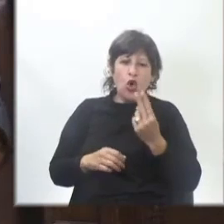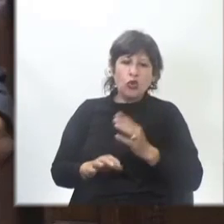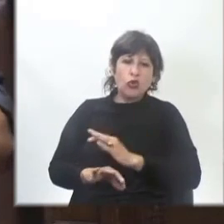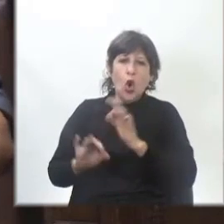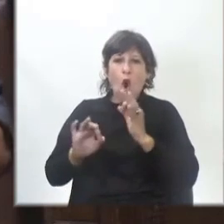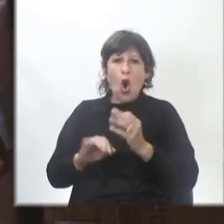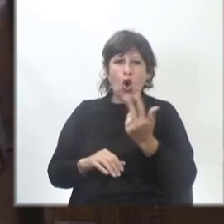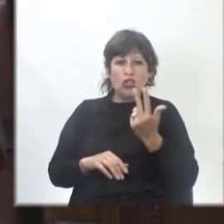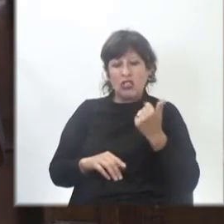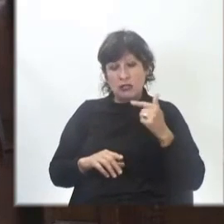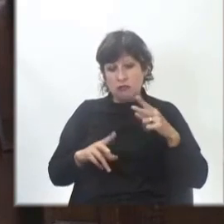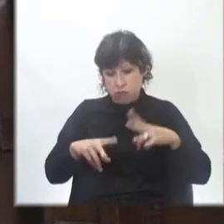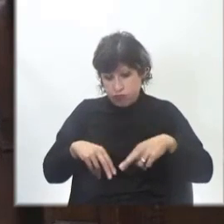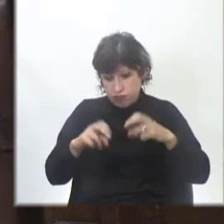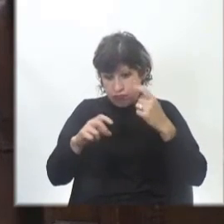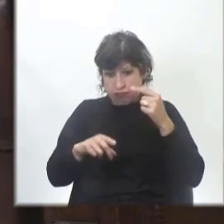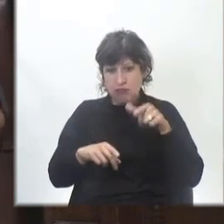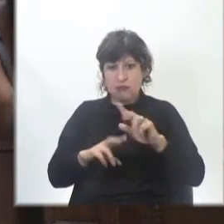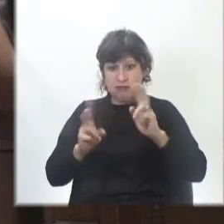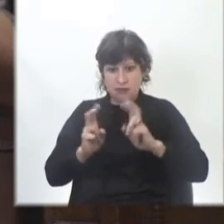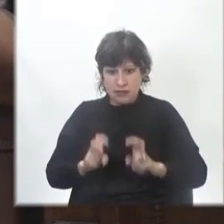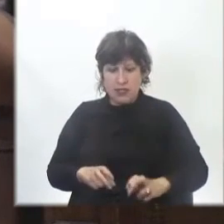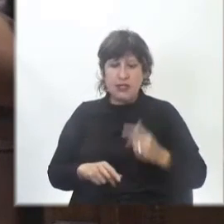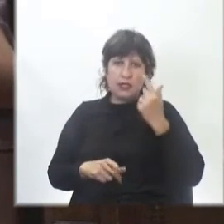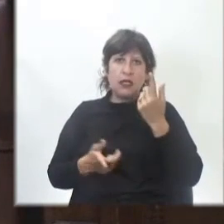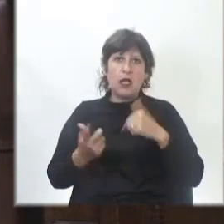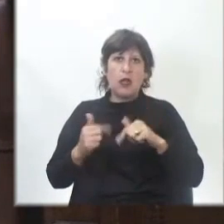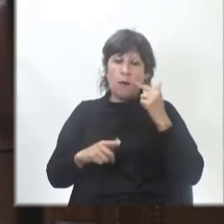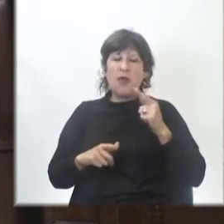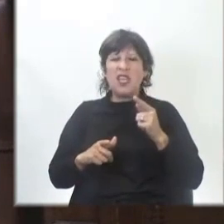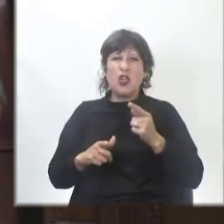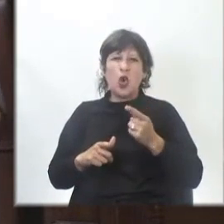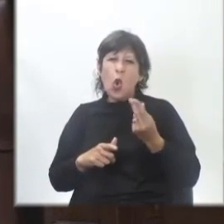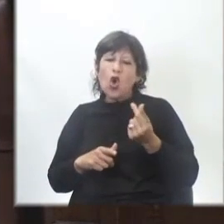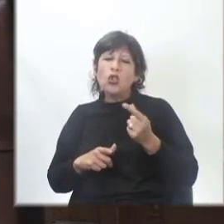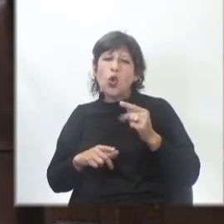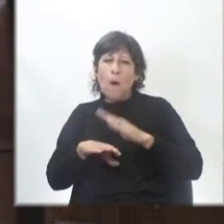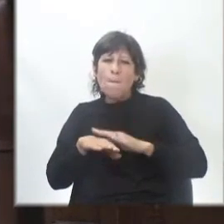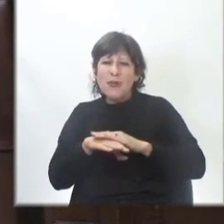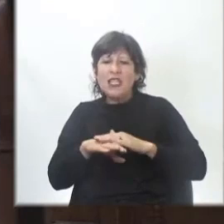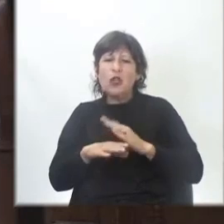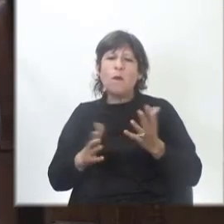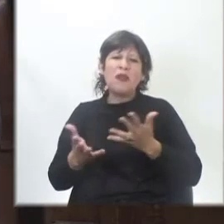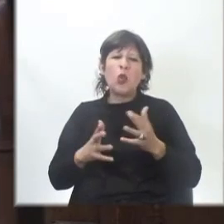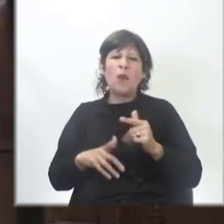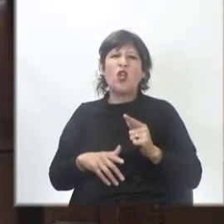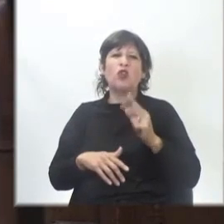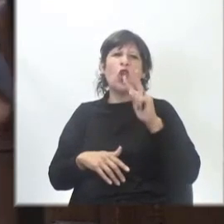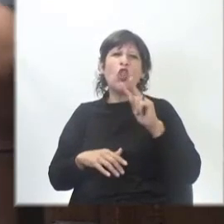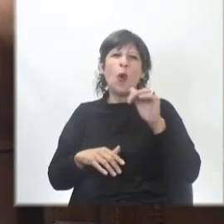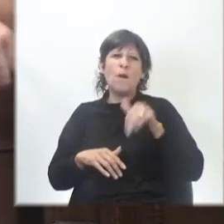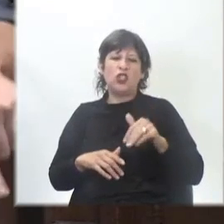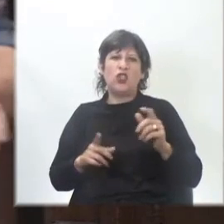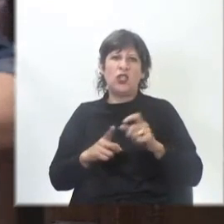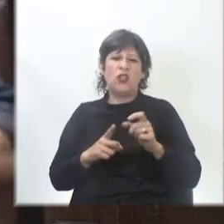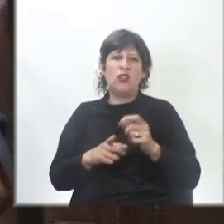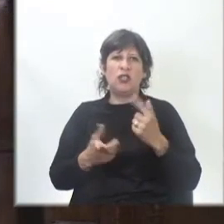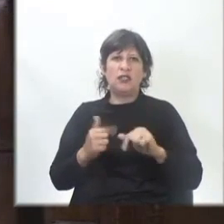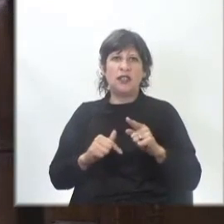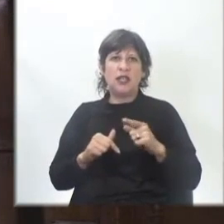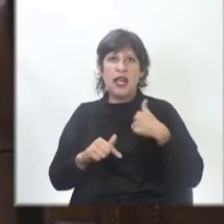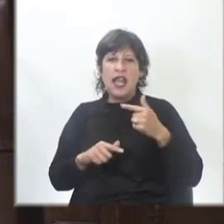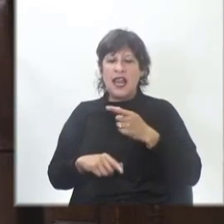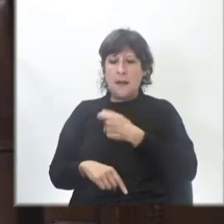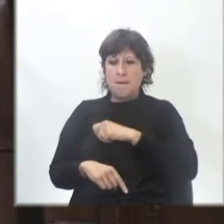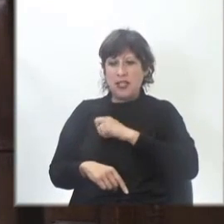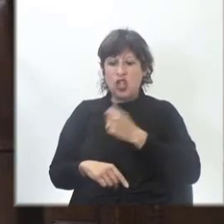3, eso dependerá, pero que tienen un costo estimado mínimo de 2 millones de dólares. Las inspecciones